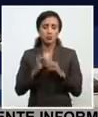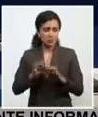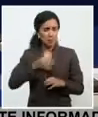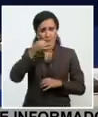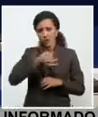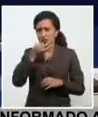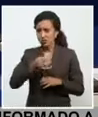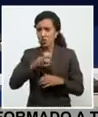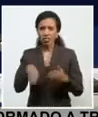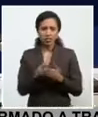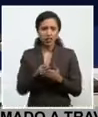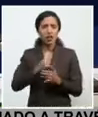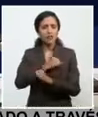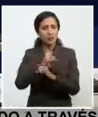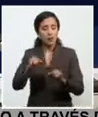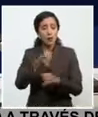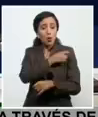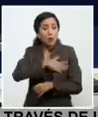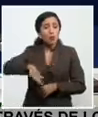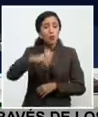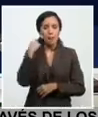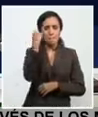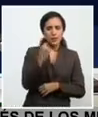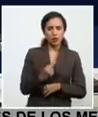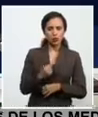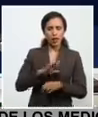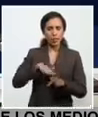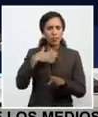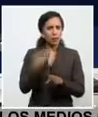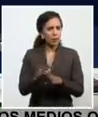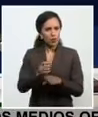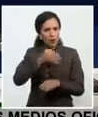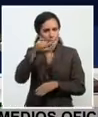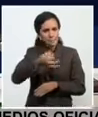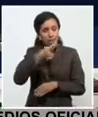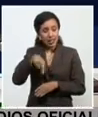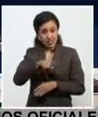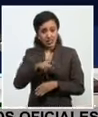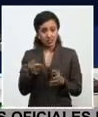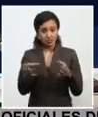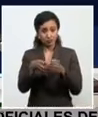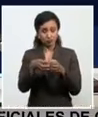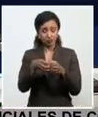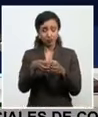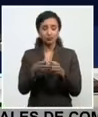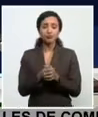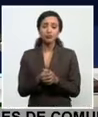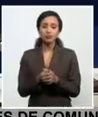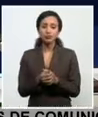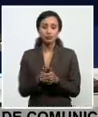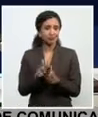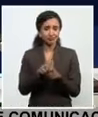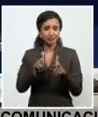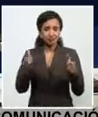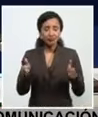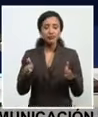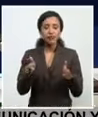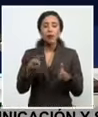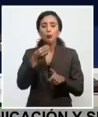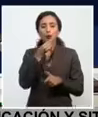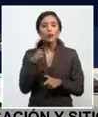la población me pregunta, y bueno, después nos explica, de esto en algunos, en una gran mayoría, se logra